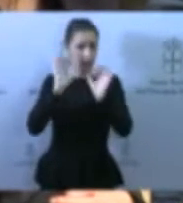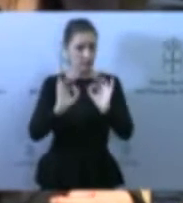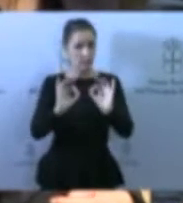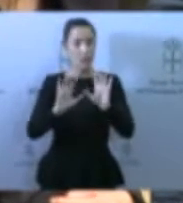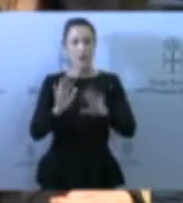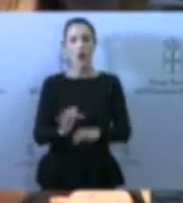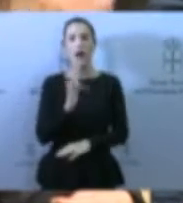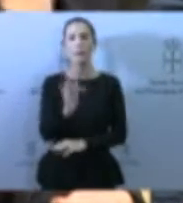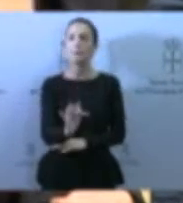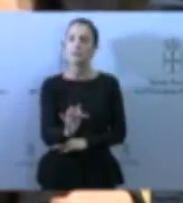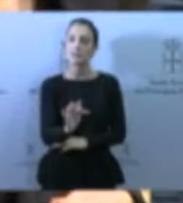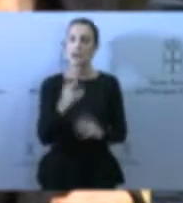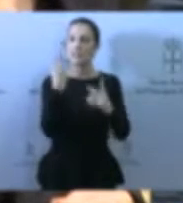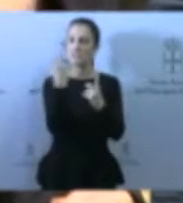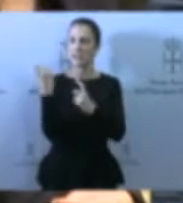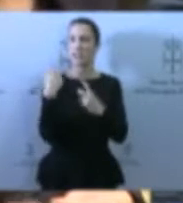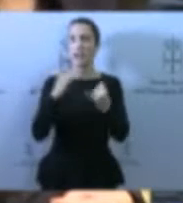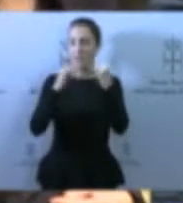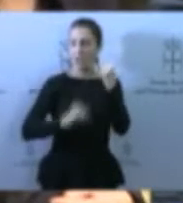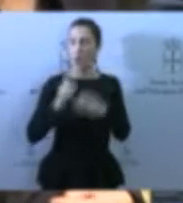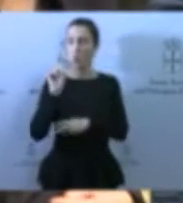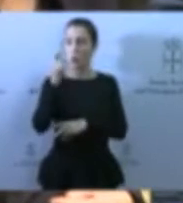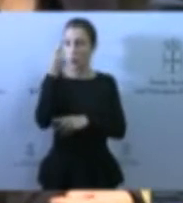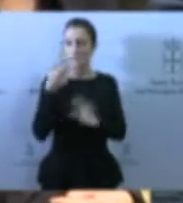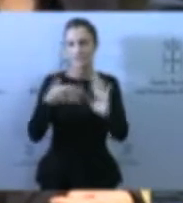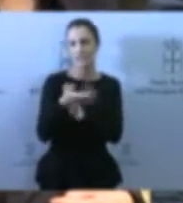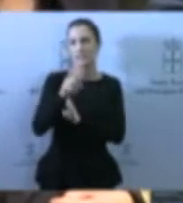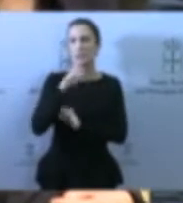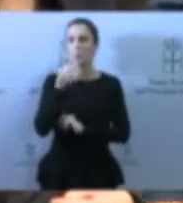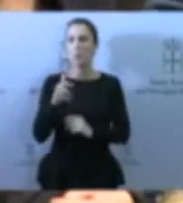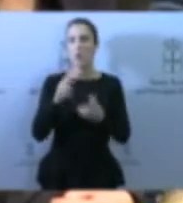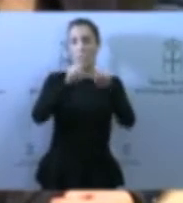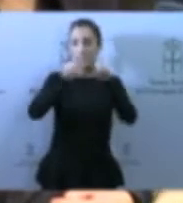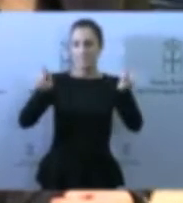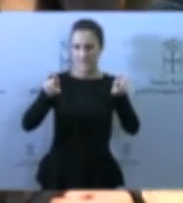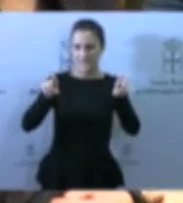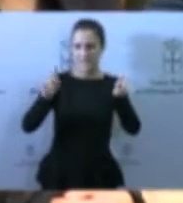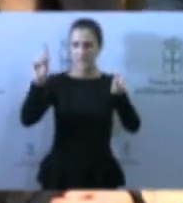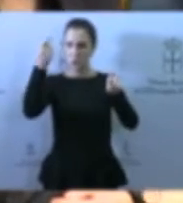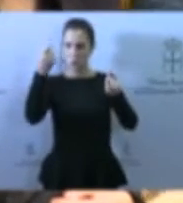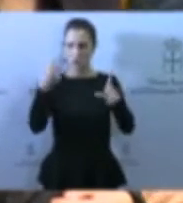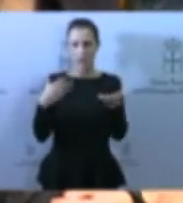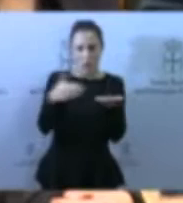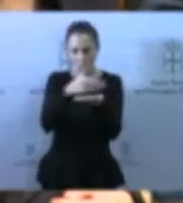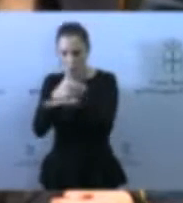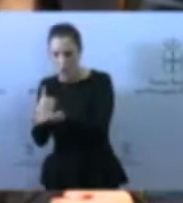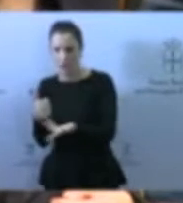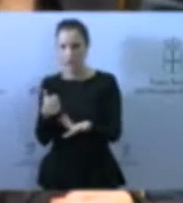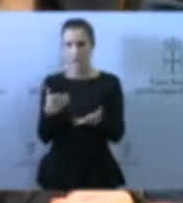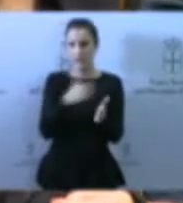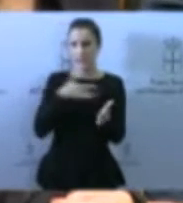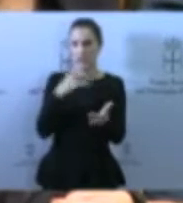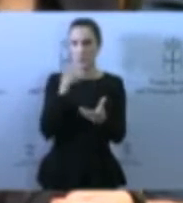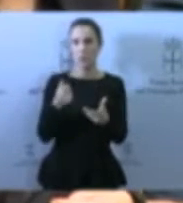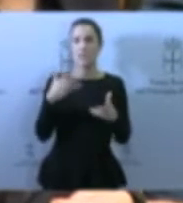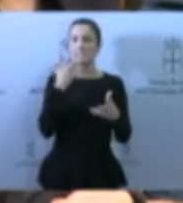falta de suministro eléctrico debióse tamén, en buena medida, a la avaricia de las empresas eléctricas, a las que non llos tiembla el pulso a la hora de cortar la lluz